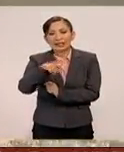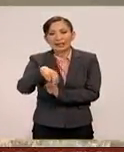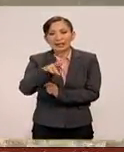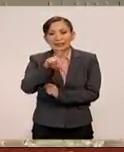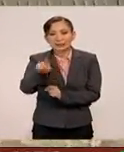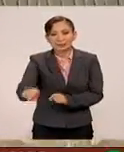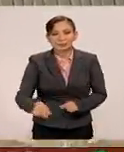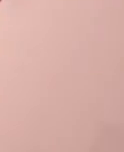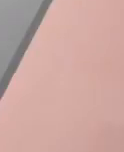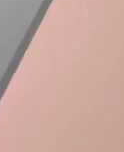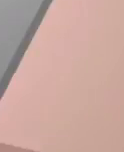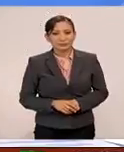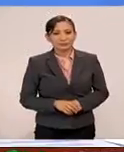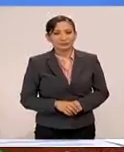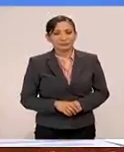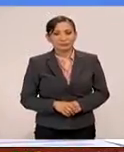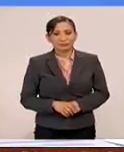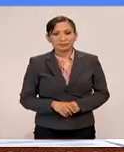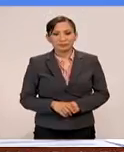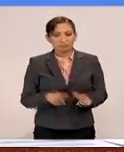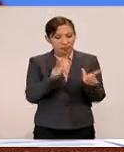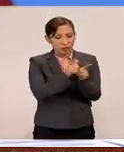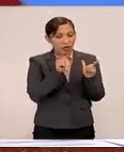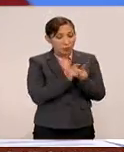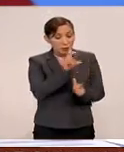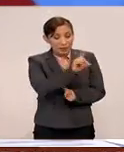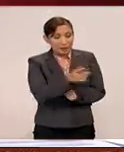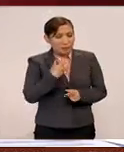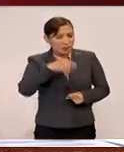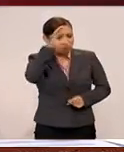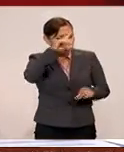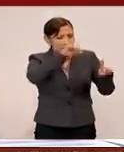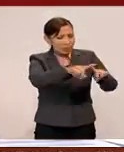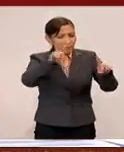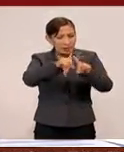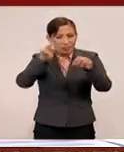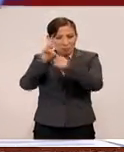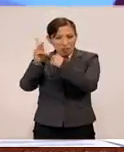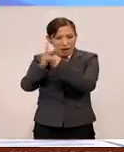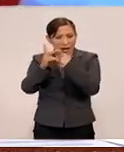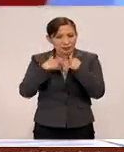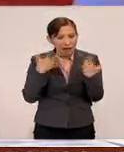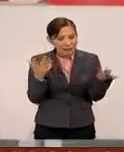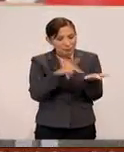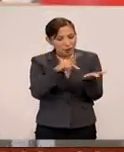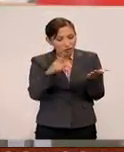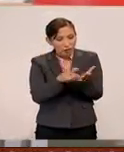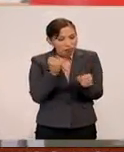González. Un grupo de 30 científicos de diversas nacionalidades emprendió el